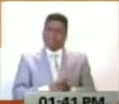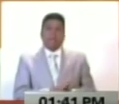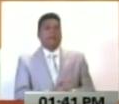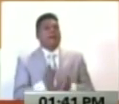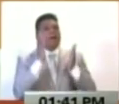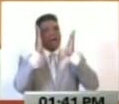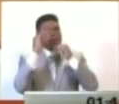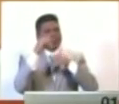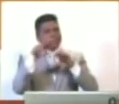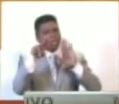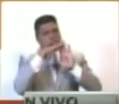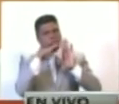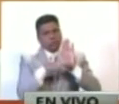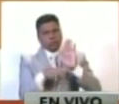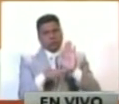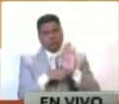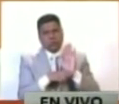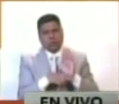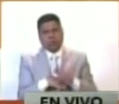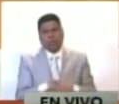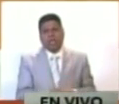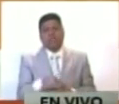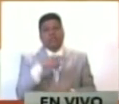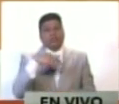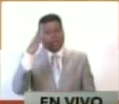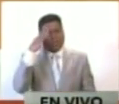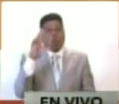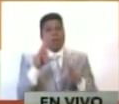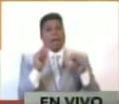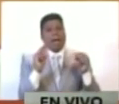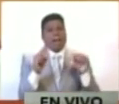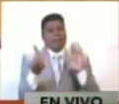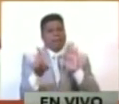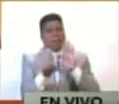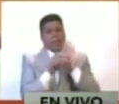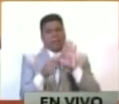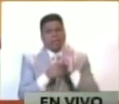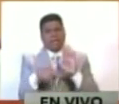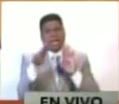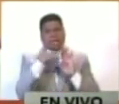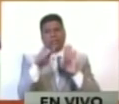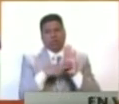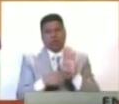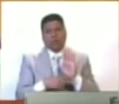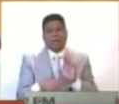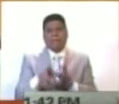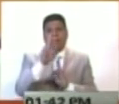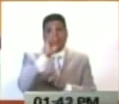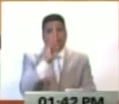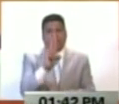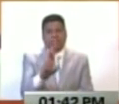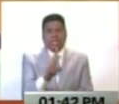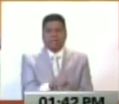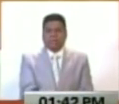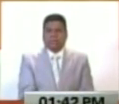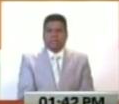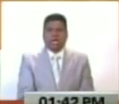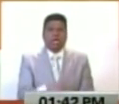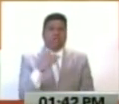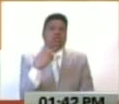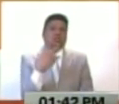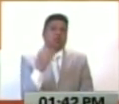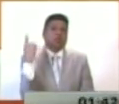las normativas. Yo sé que tú hablas de la argumentación jurídica, pero bueno, las normas están para respetarse, no para simplemente